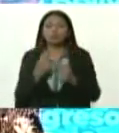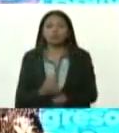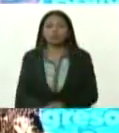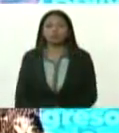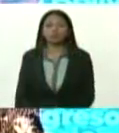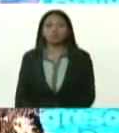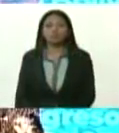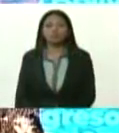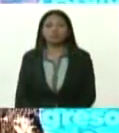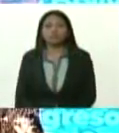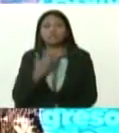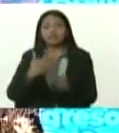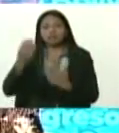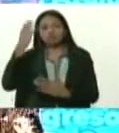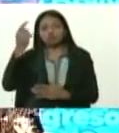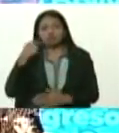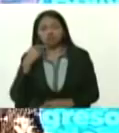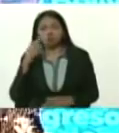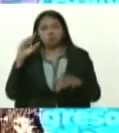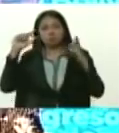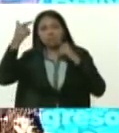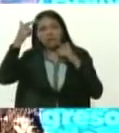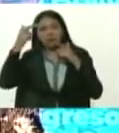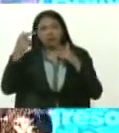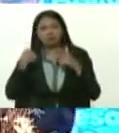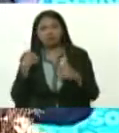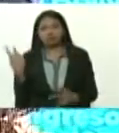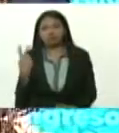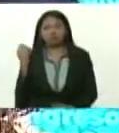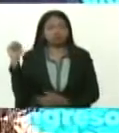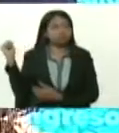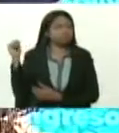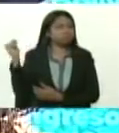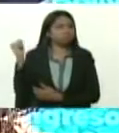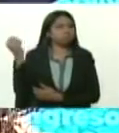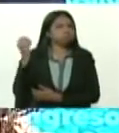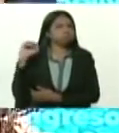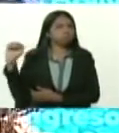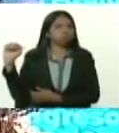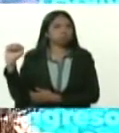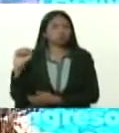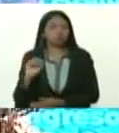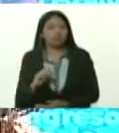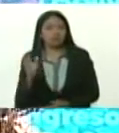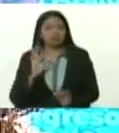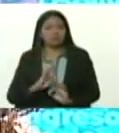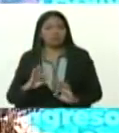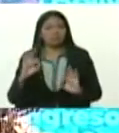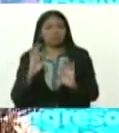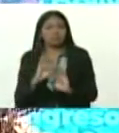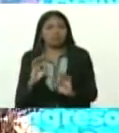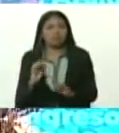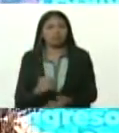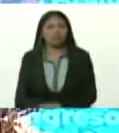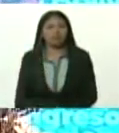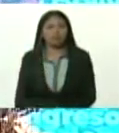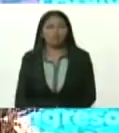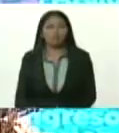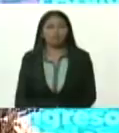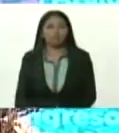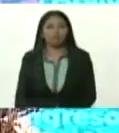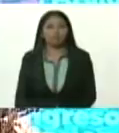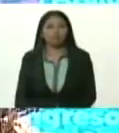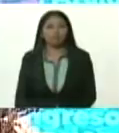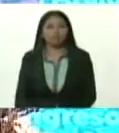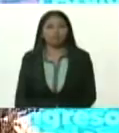Menos mal que el comandante Chávez, ni tampoco yo, le paramos media guarinei, media cosita de